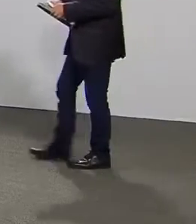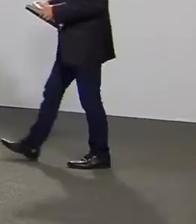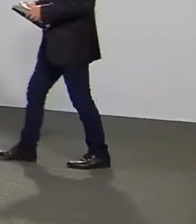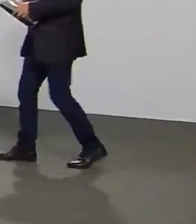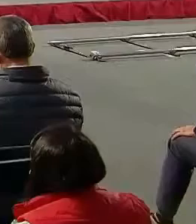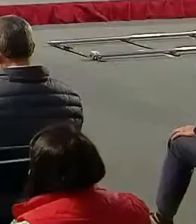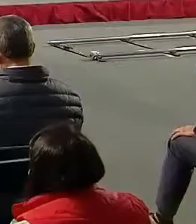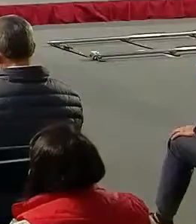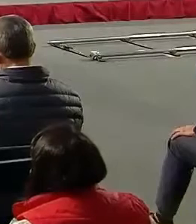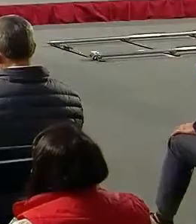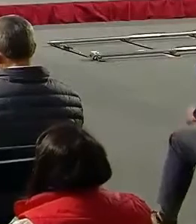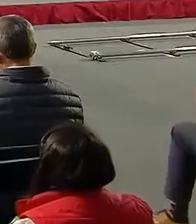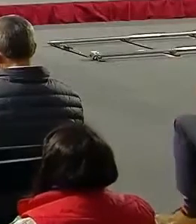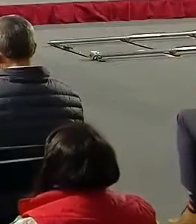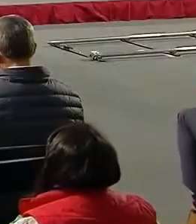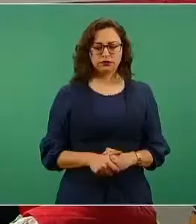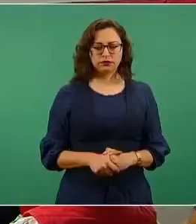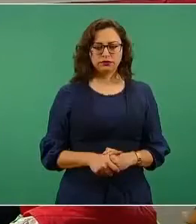alargó mucho la reunión